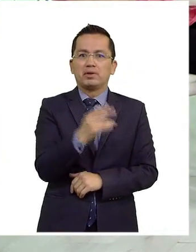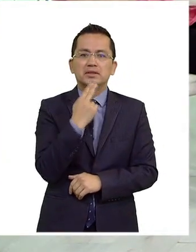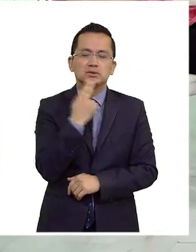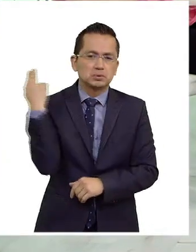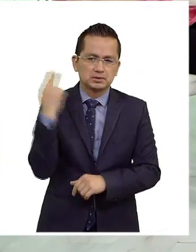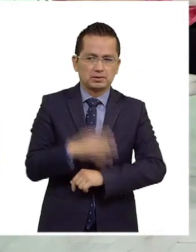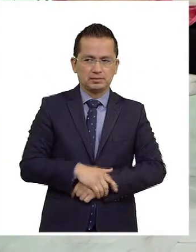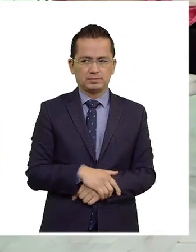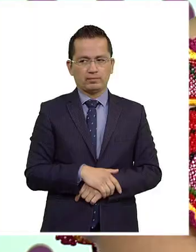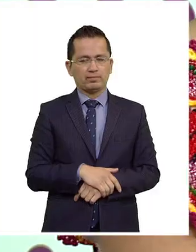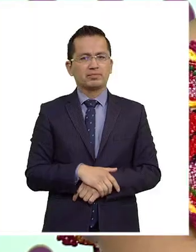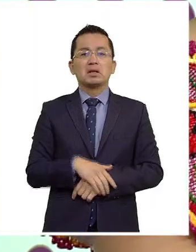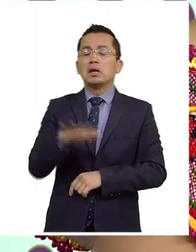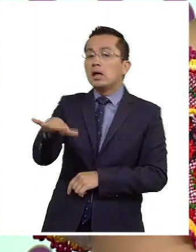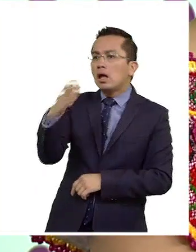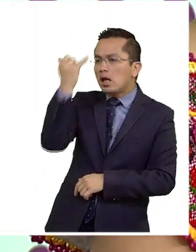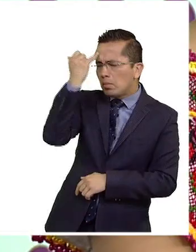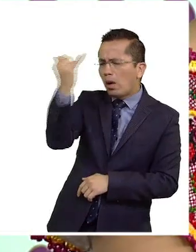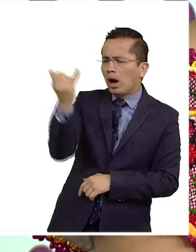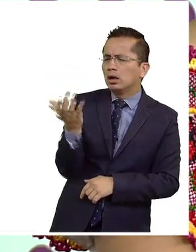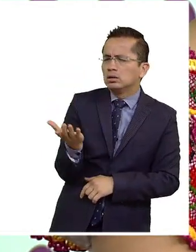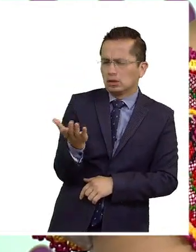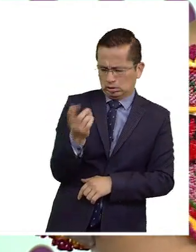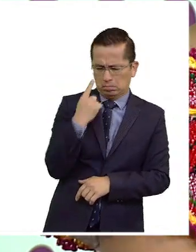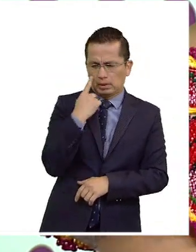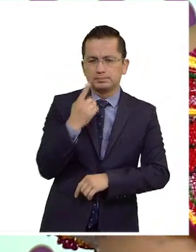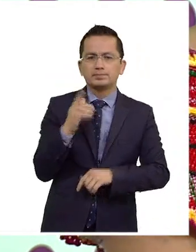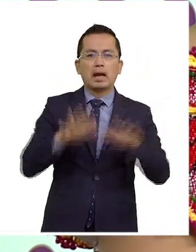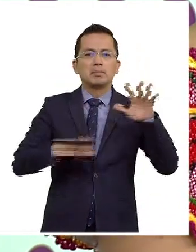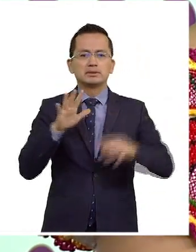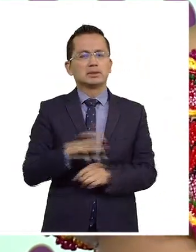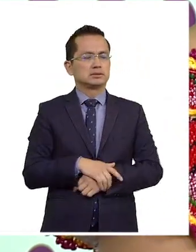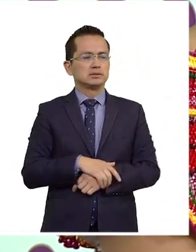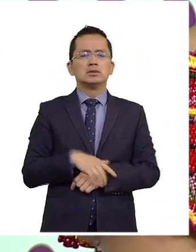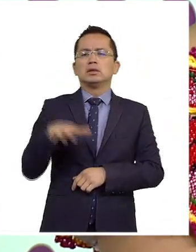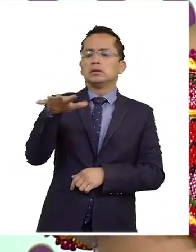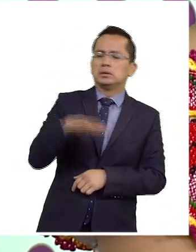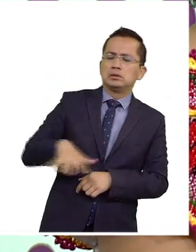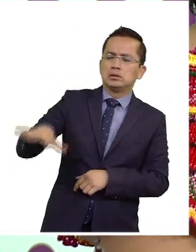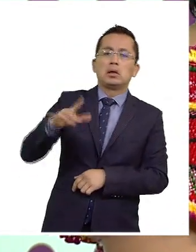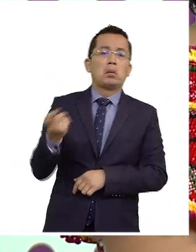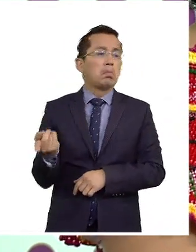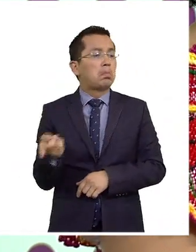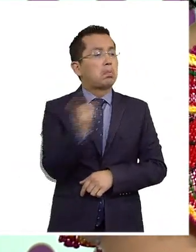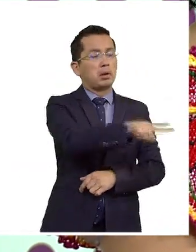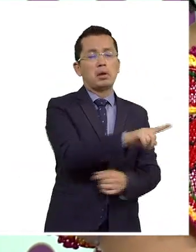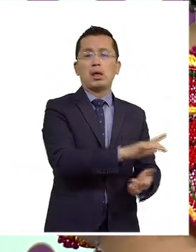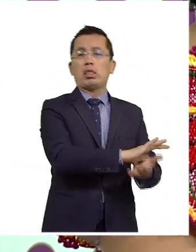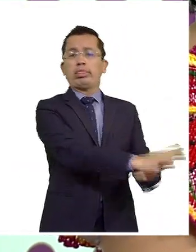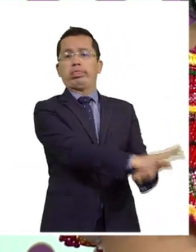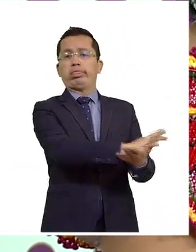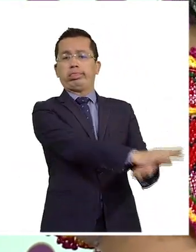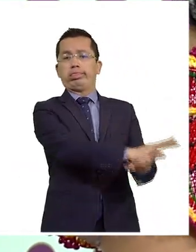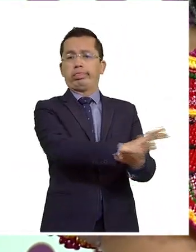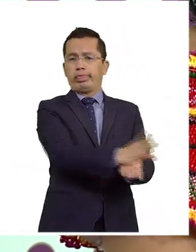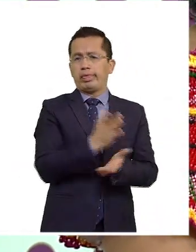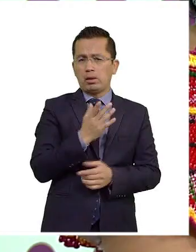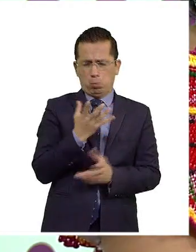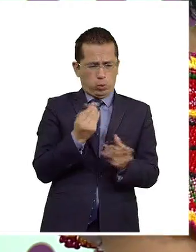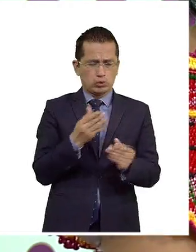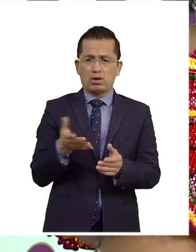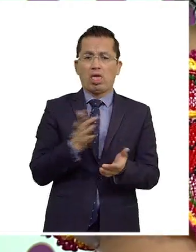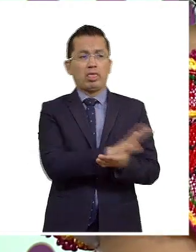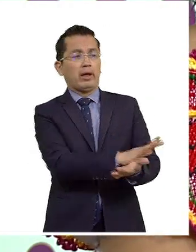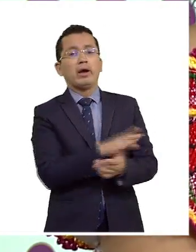habido personas de grupos que discriminan a estas personas que dicen, es que